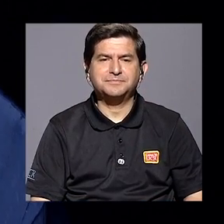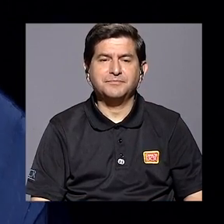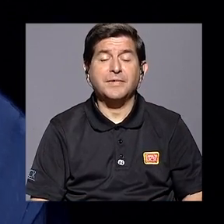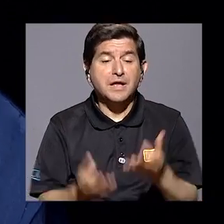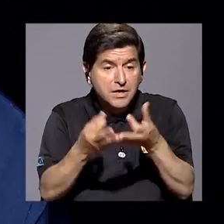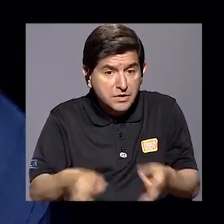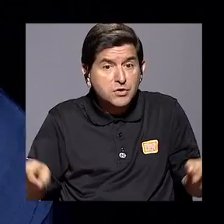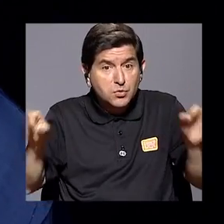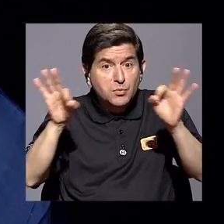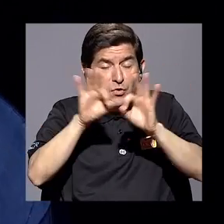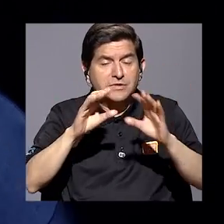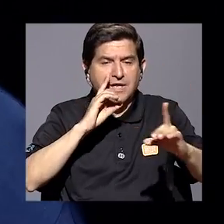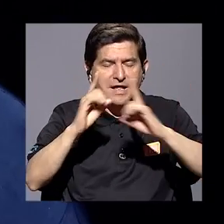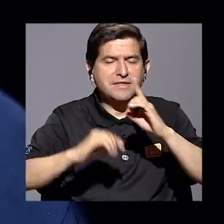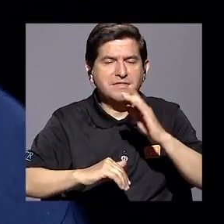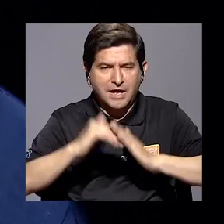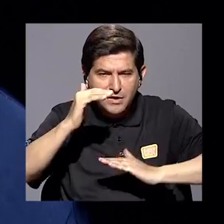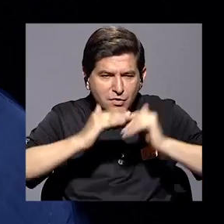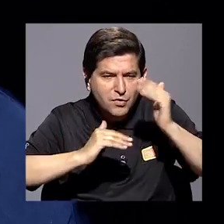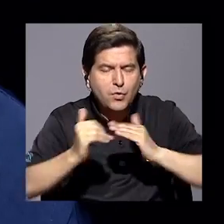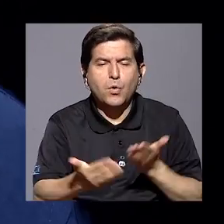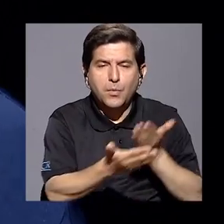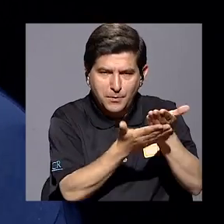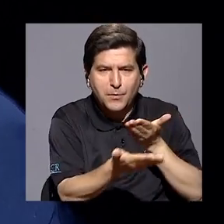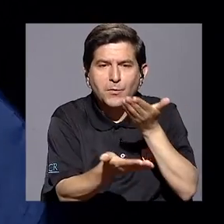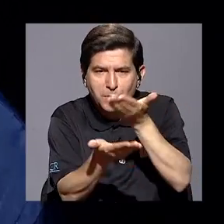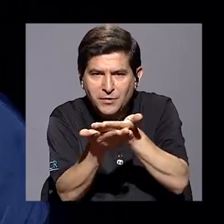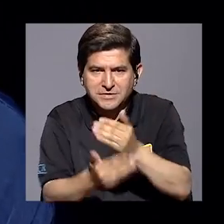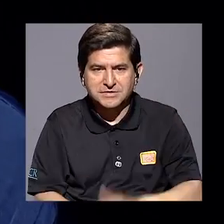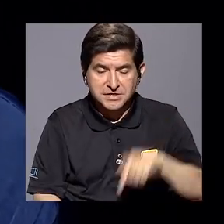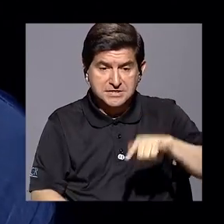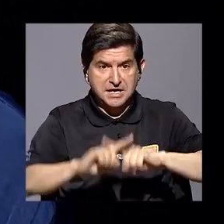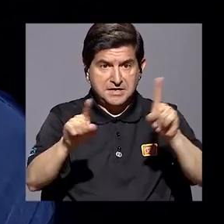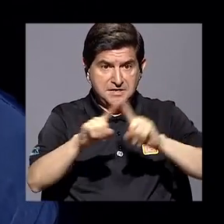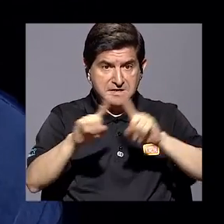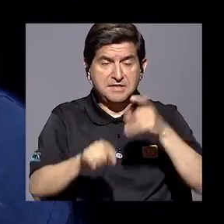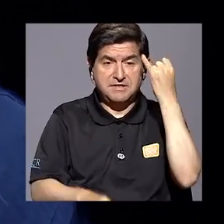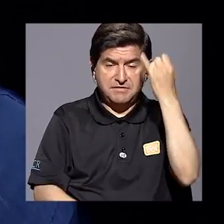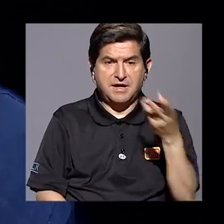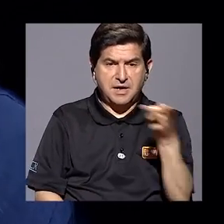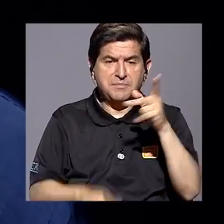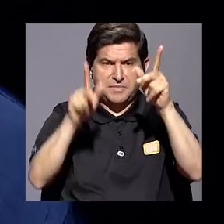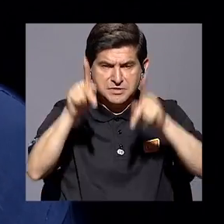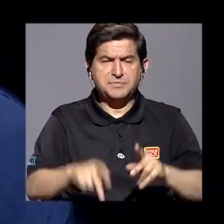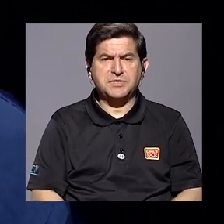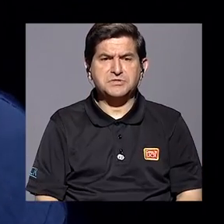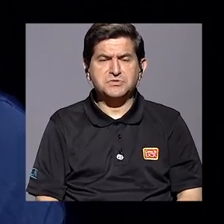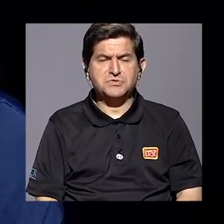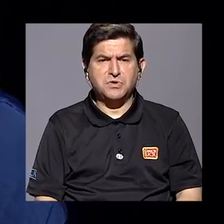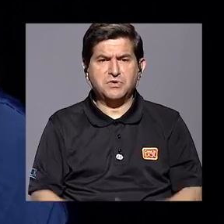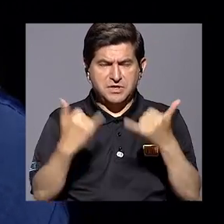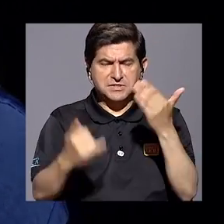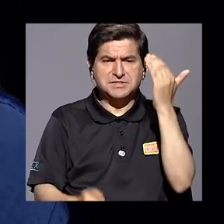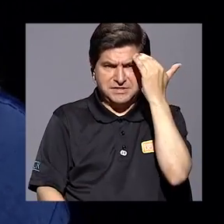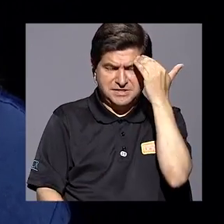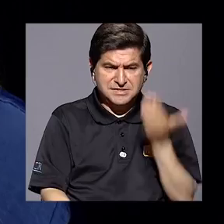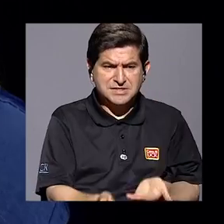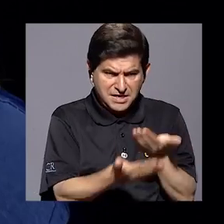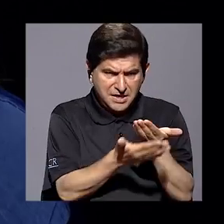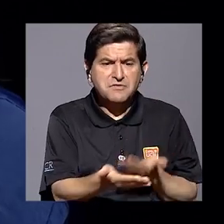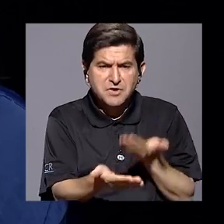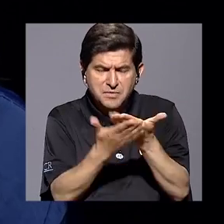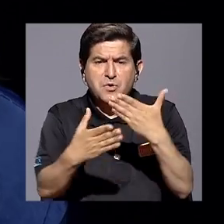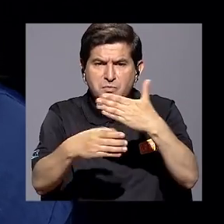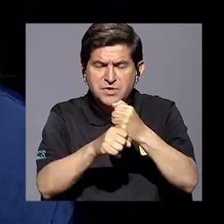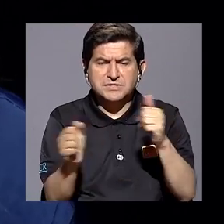importante si es que sea un diálogo constructivo con propuestas aquí se han hecho varias además los dos son personas que se reconocen por haber hecho propuestas al